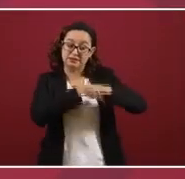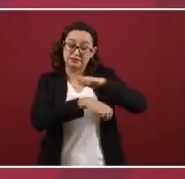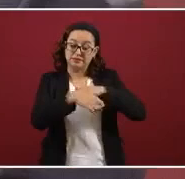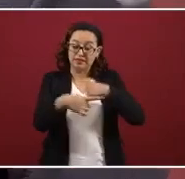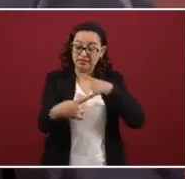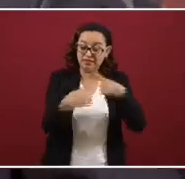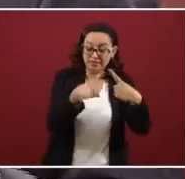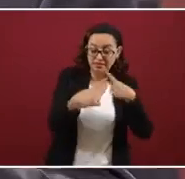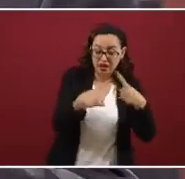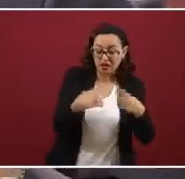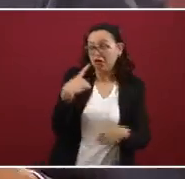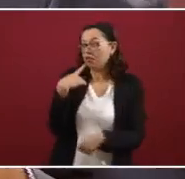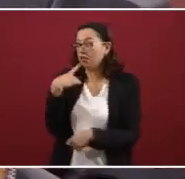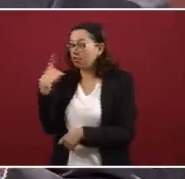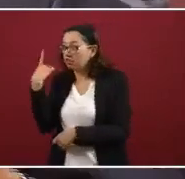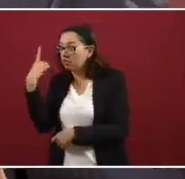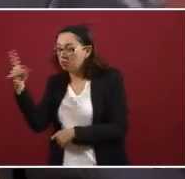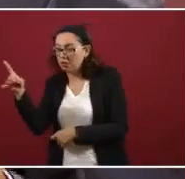Si se está